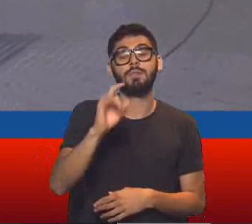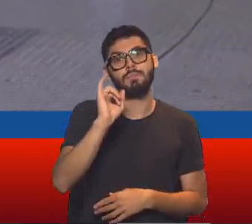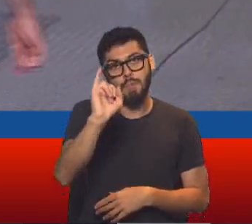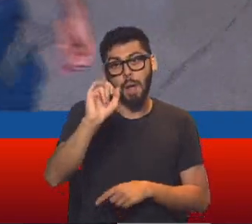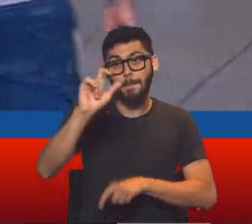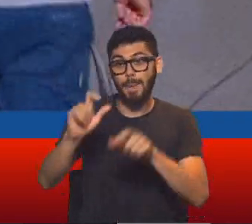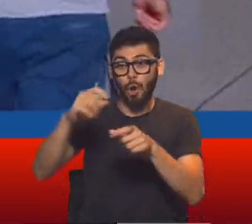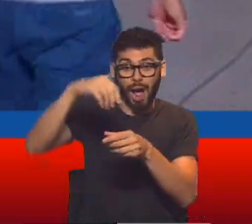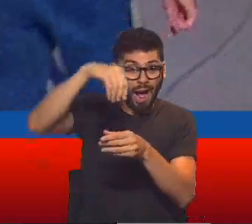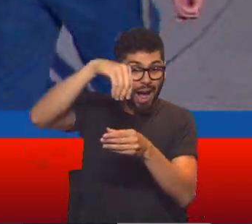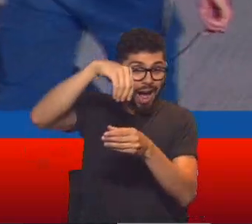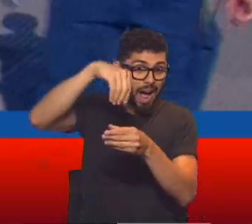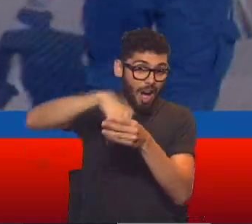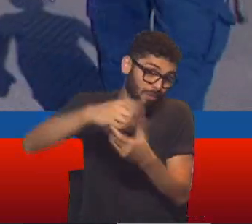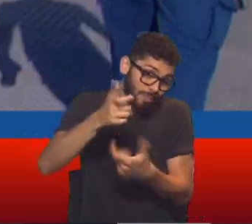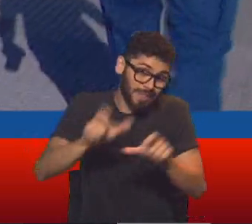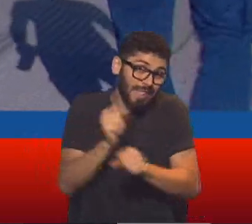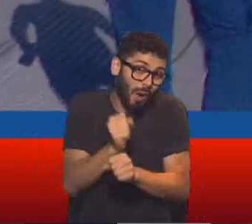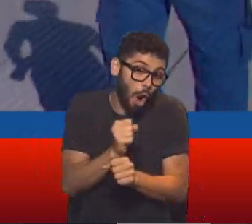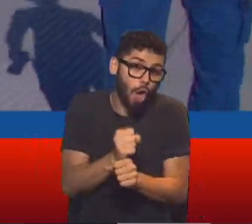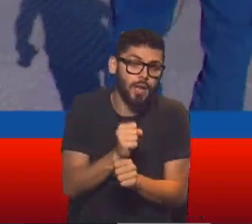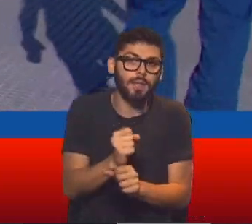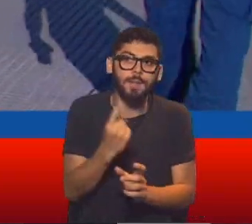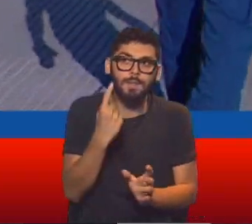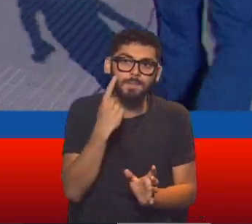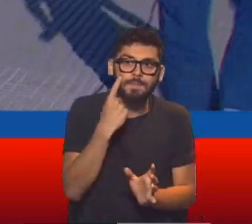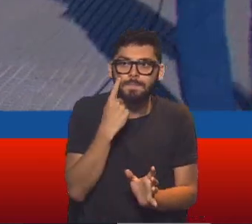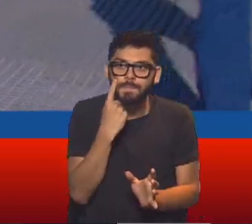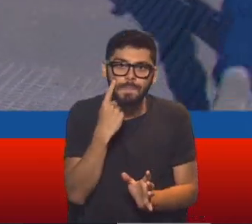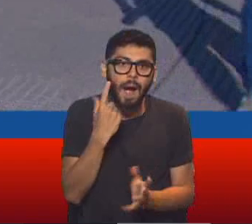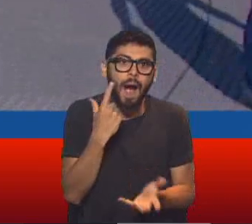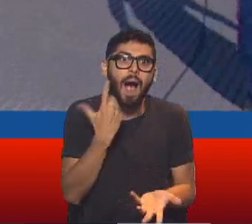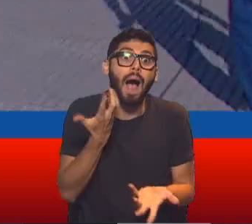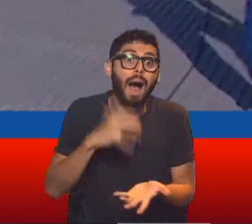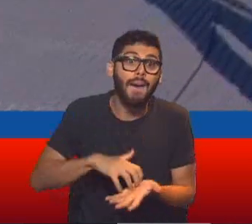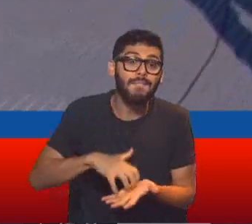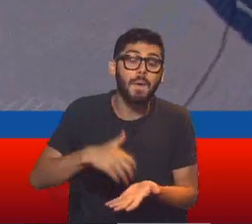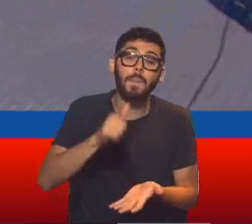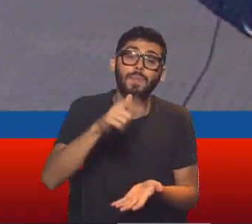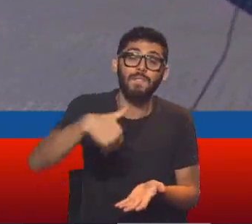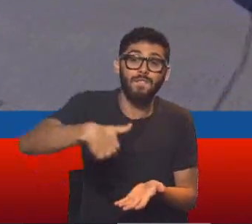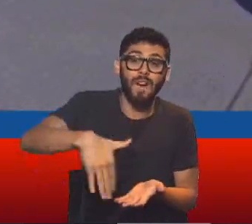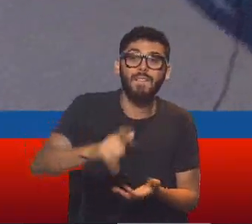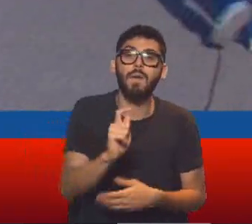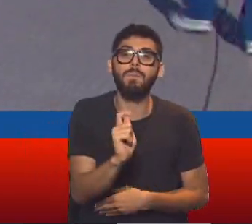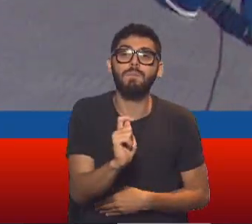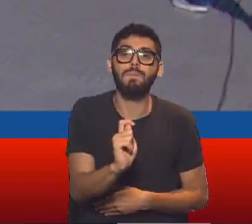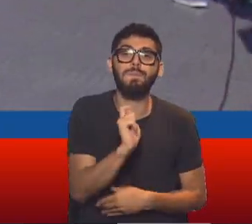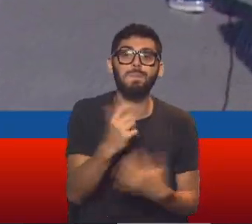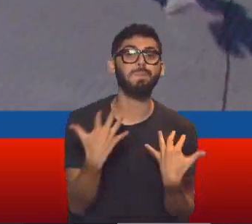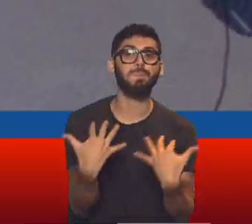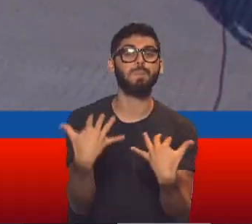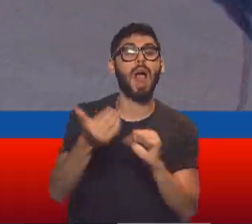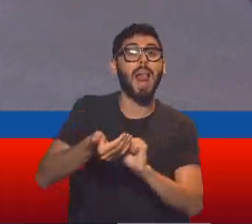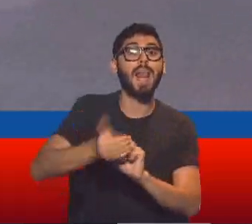que trabajan están expectantes con respecto a la conferencia de prensa que va a realizar Horacio Rodríguez